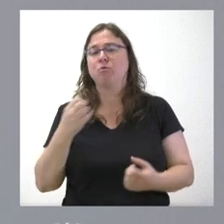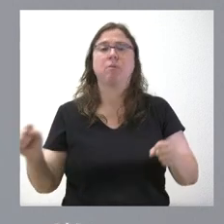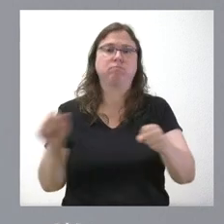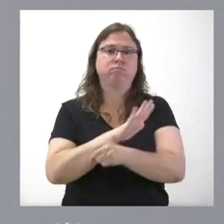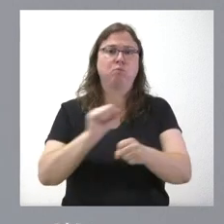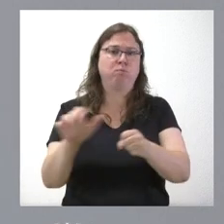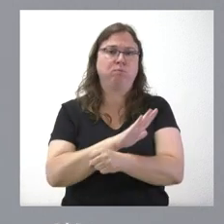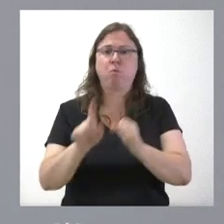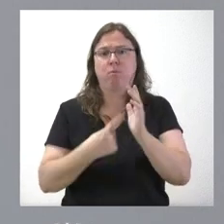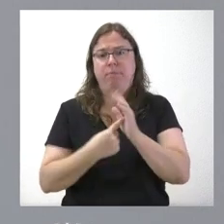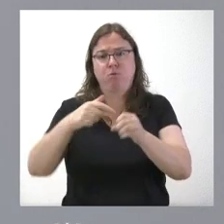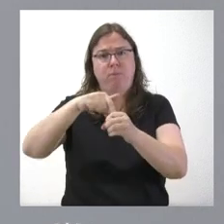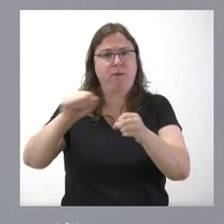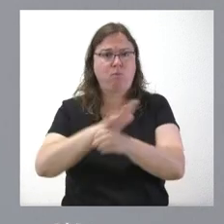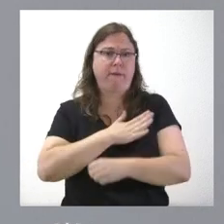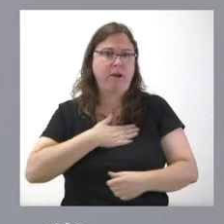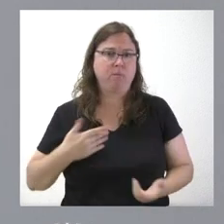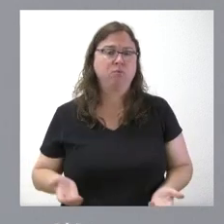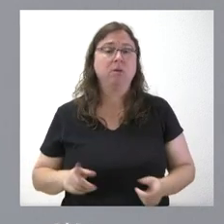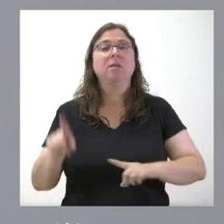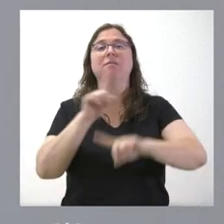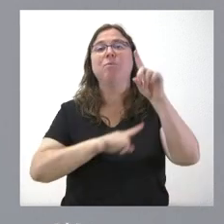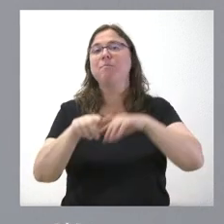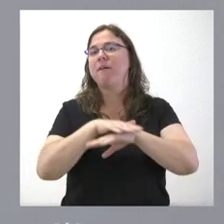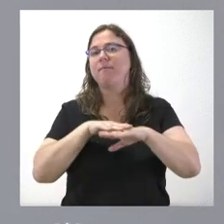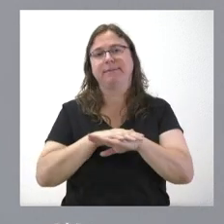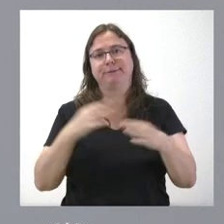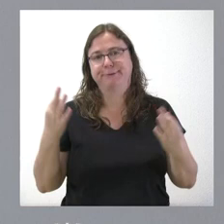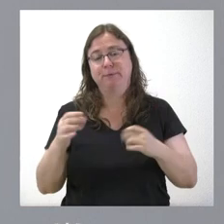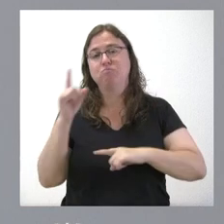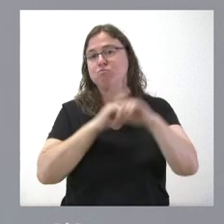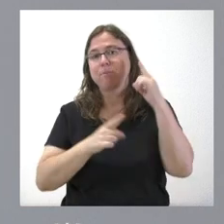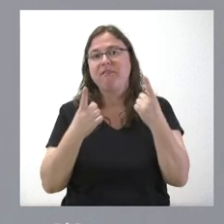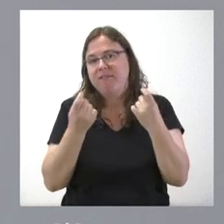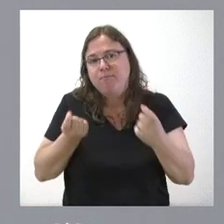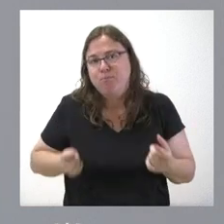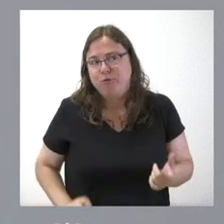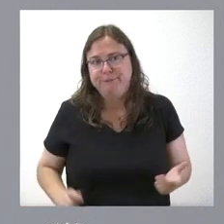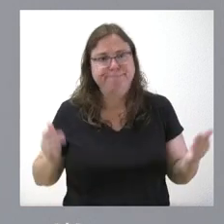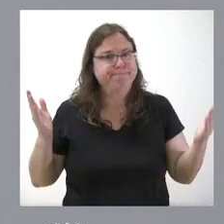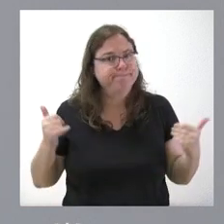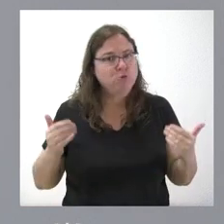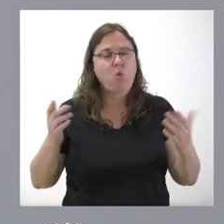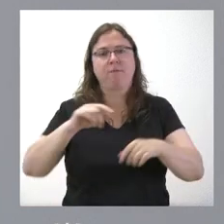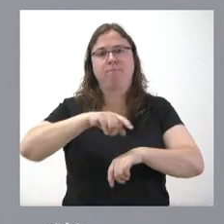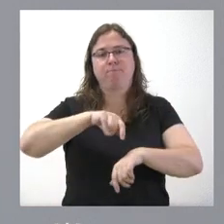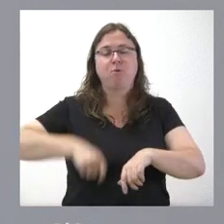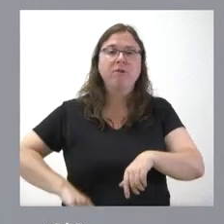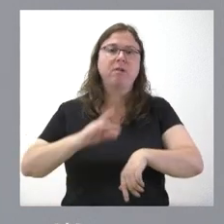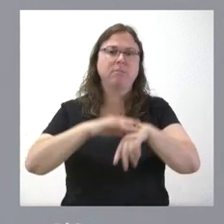las plazas también Es verdad que el problema básico que tenemos es un problema de falta de profesionales sanitarios Y esta es la